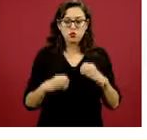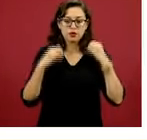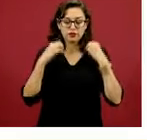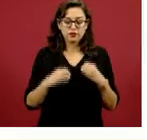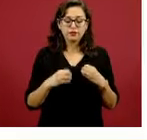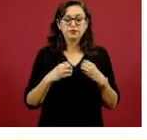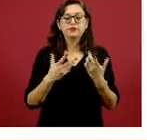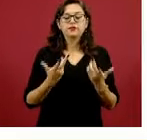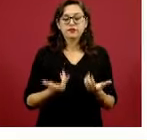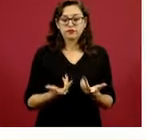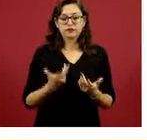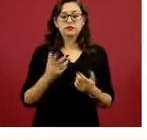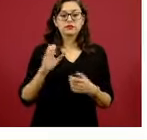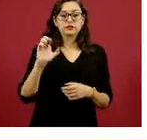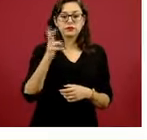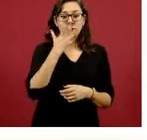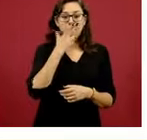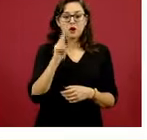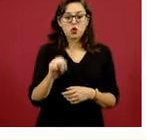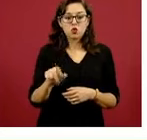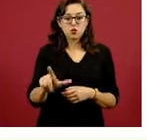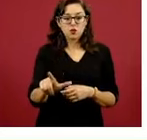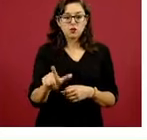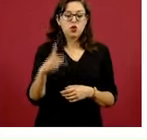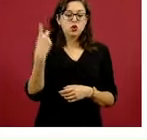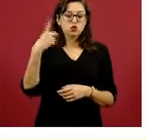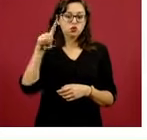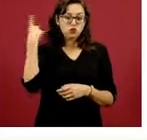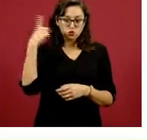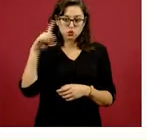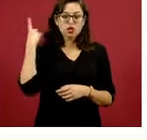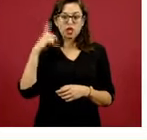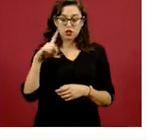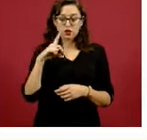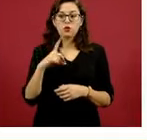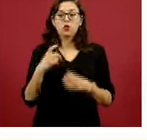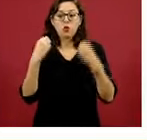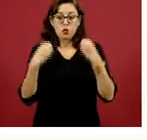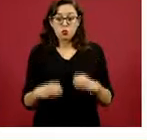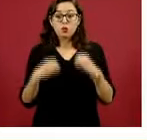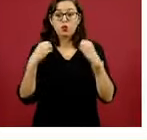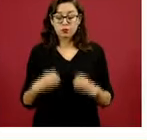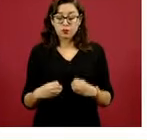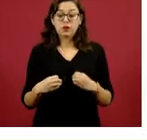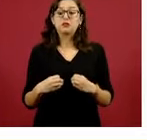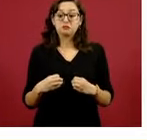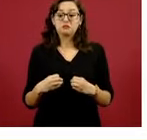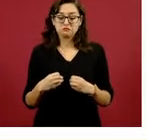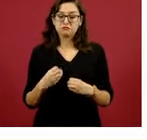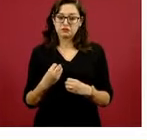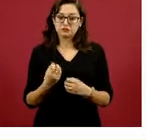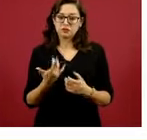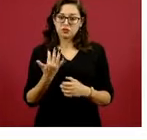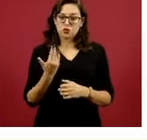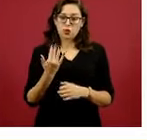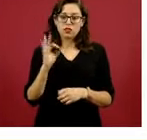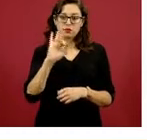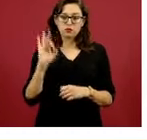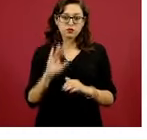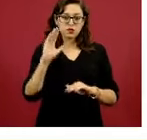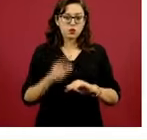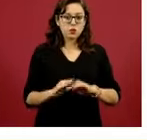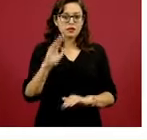ocupadas, y esos son los estados de Chihuahua, Nuevo León y Durango, donde tenemos una ocupación importante todavía. Sin embargo,